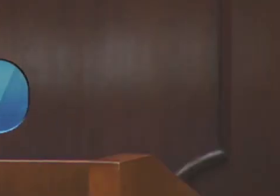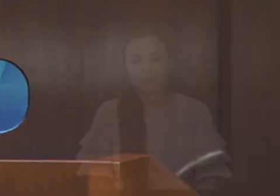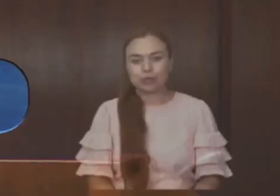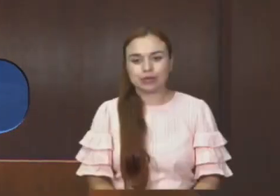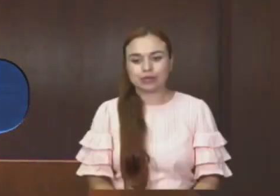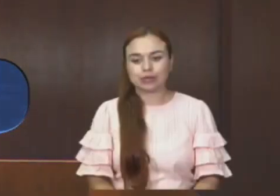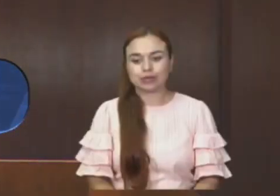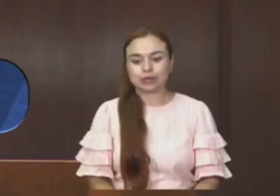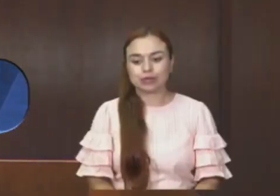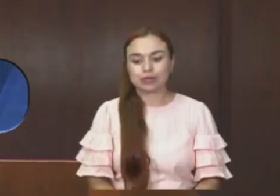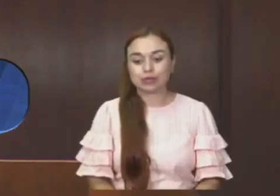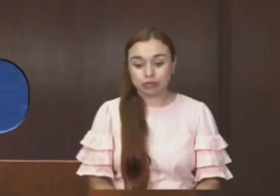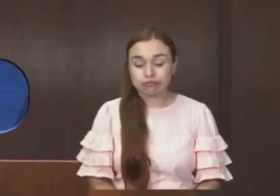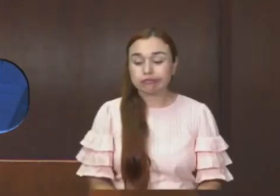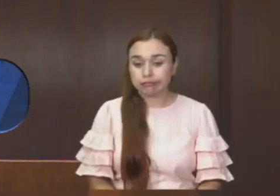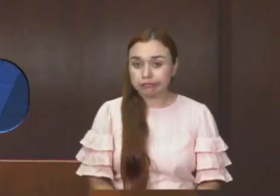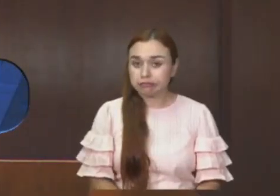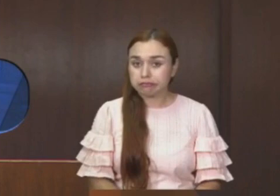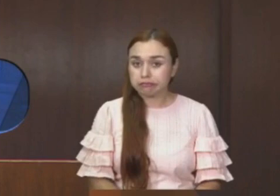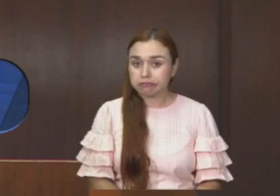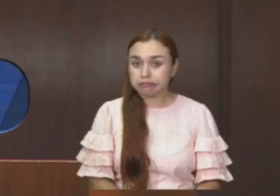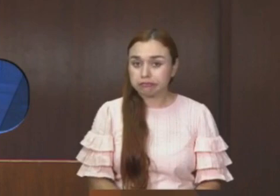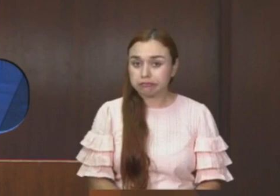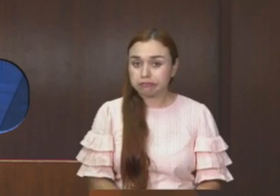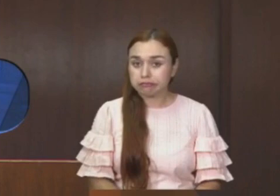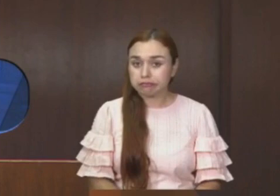negociación que concluyó en enero del